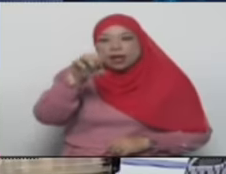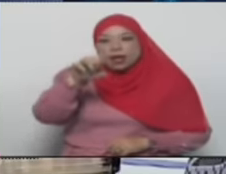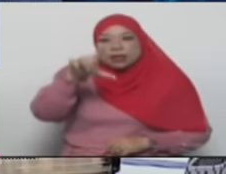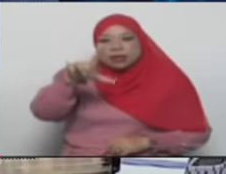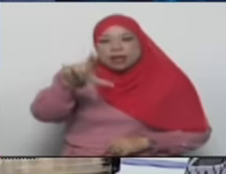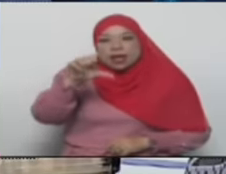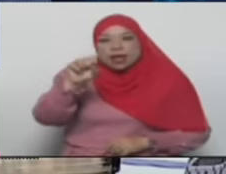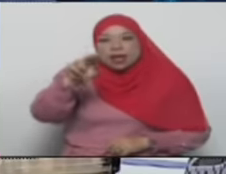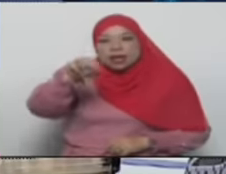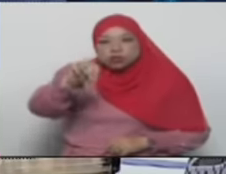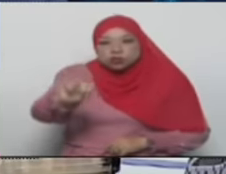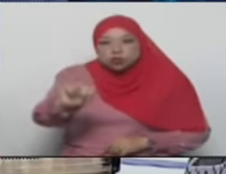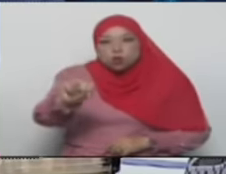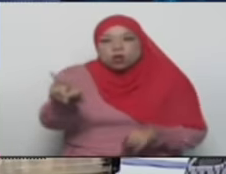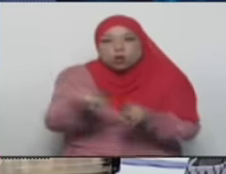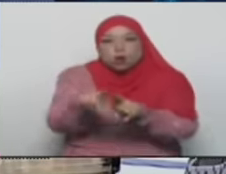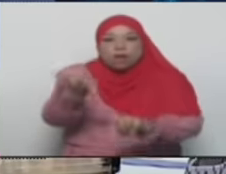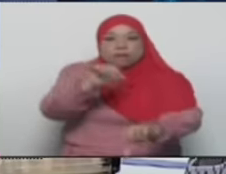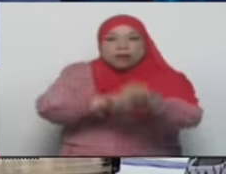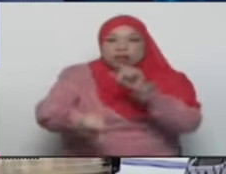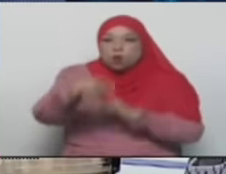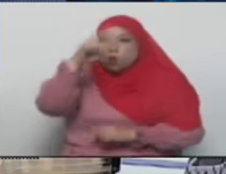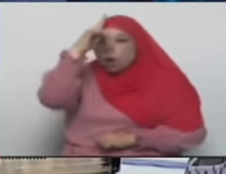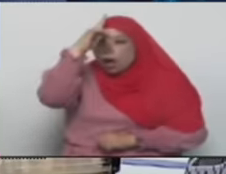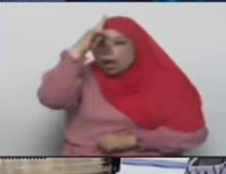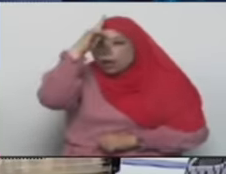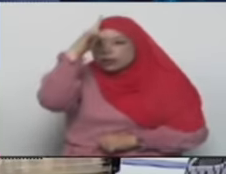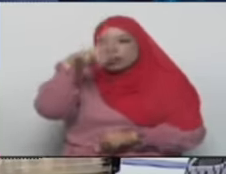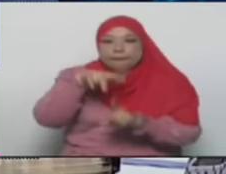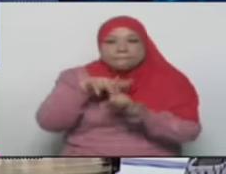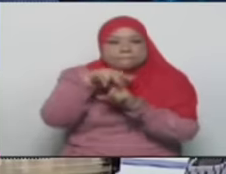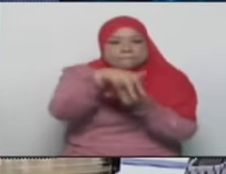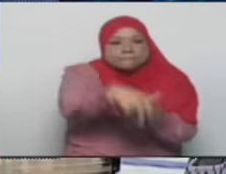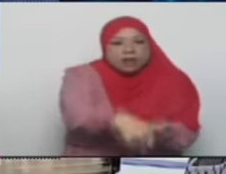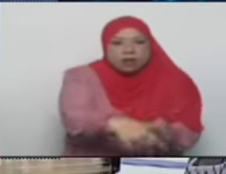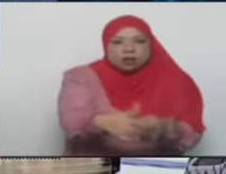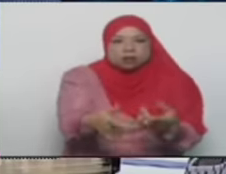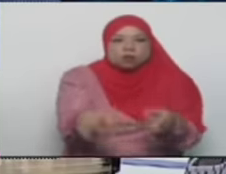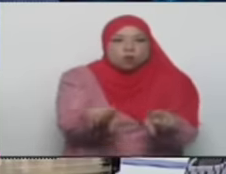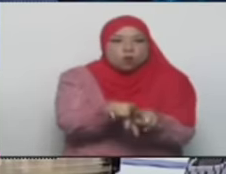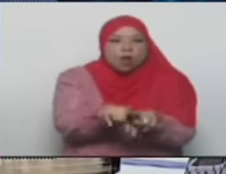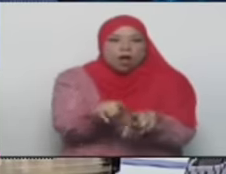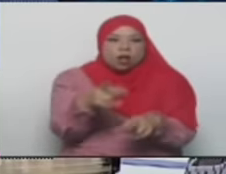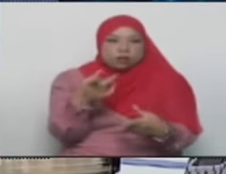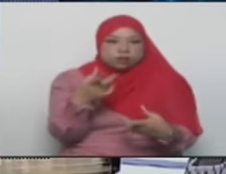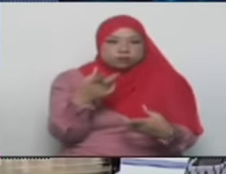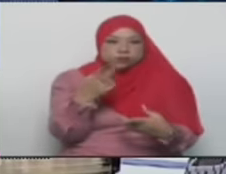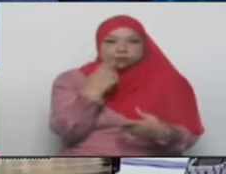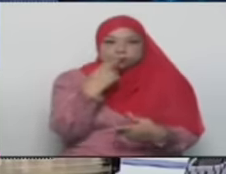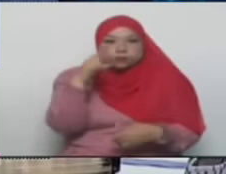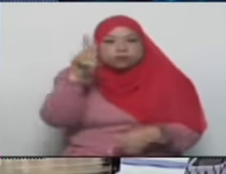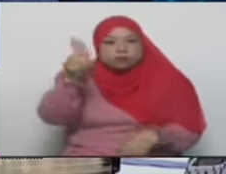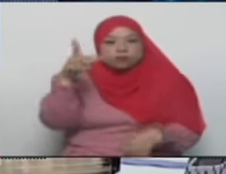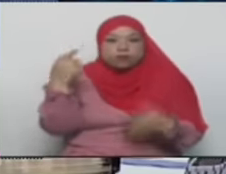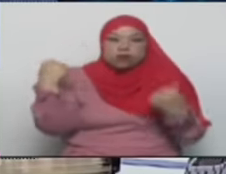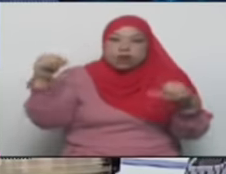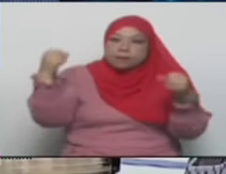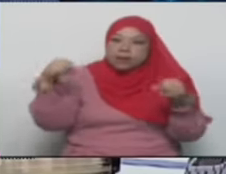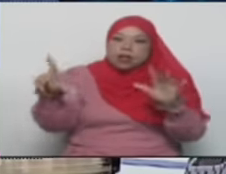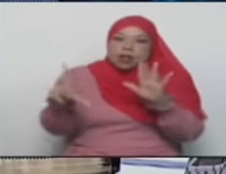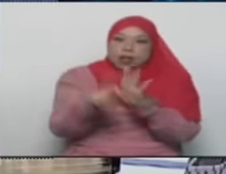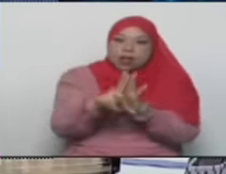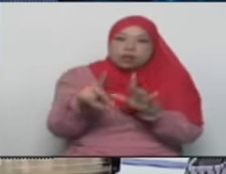enfrentando el sionismo, el nazismo, el apartheid. Y él viene de Sudáfrica. Elon Musk